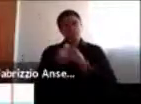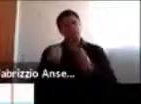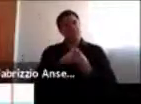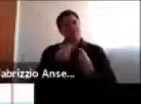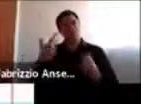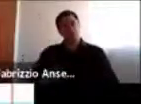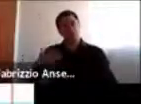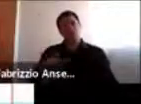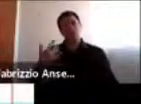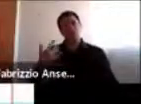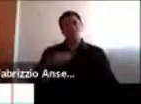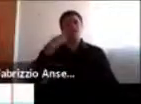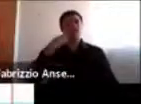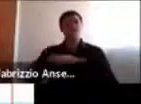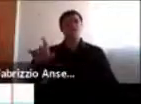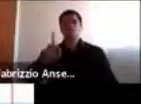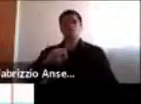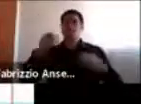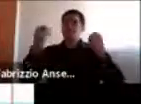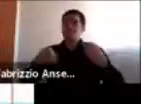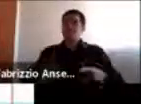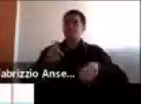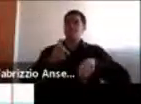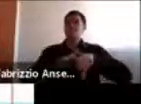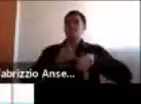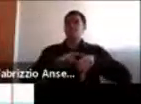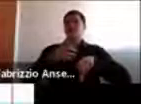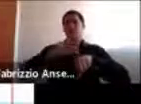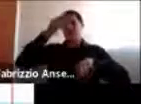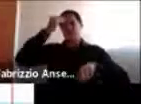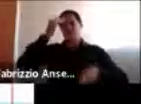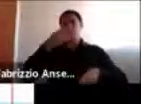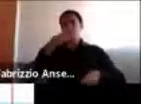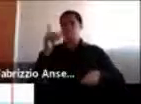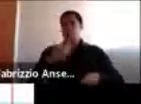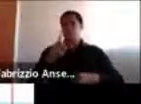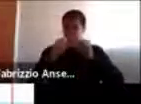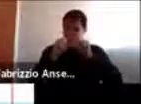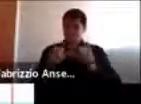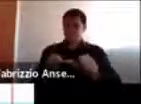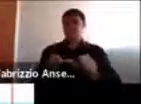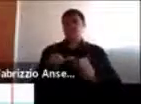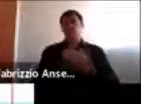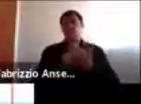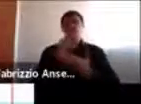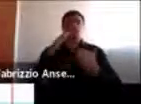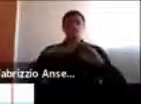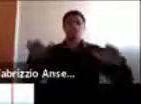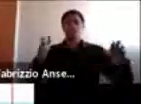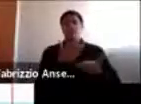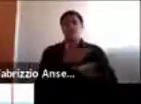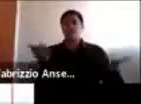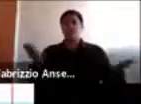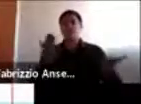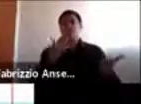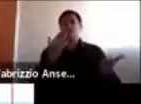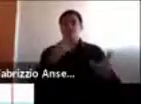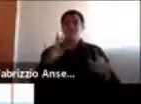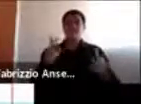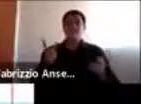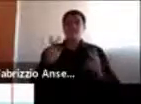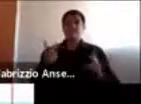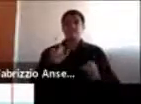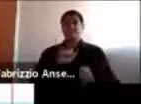para aprender pero tampoco que sea un tiempo de presiones porque tal como nosotros los niños también están viviendo esta pandemia también están